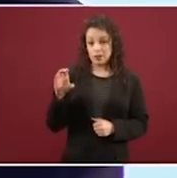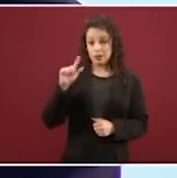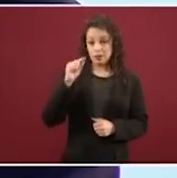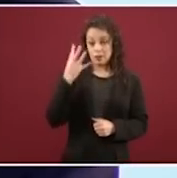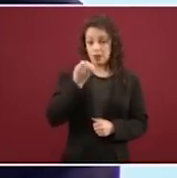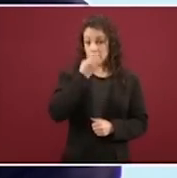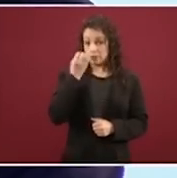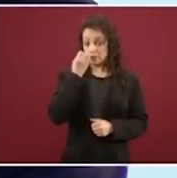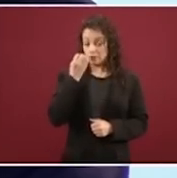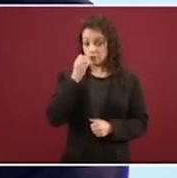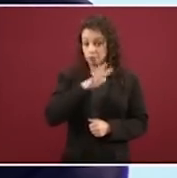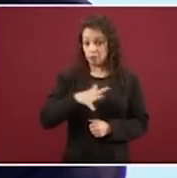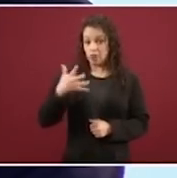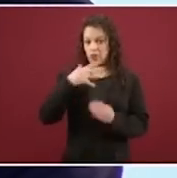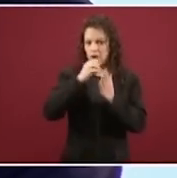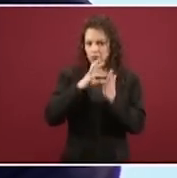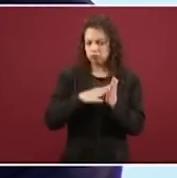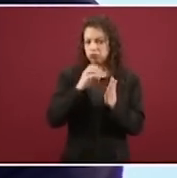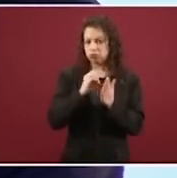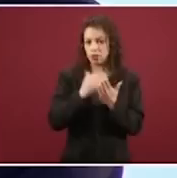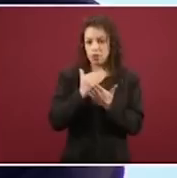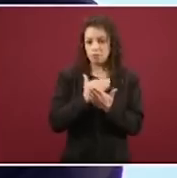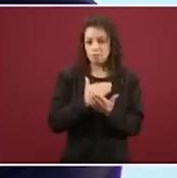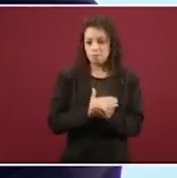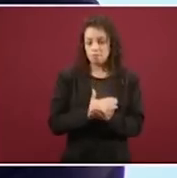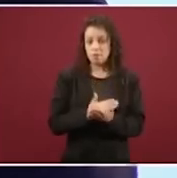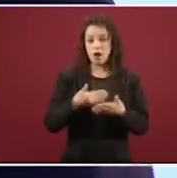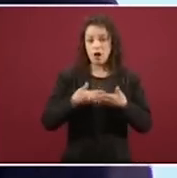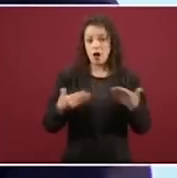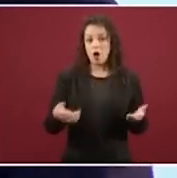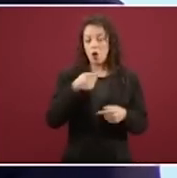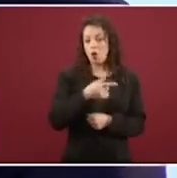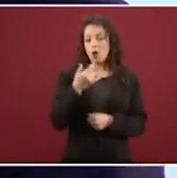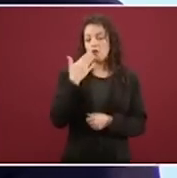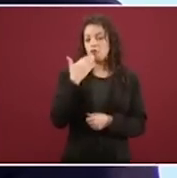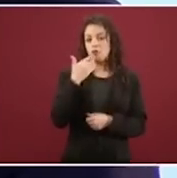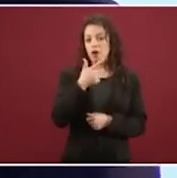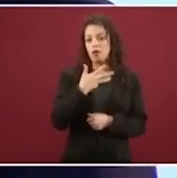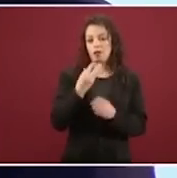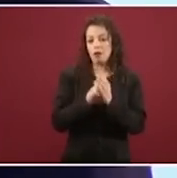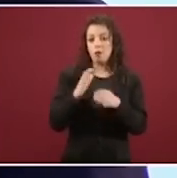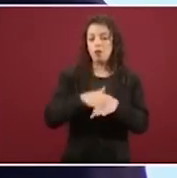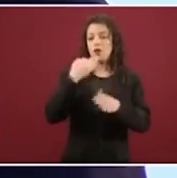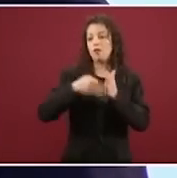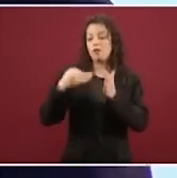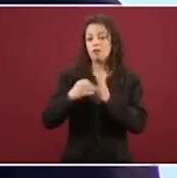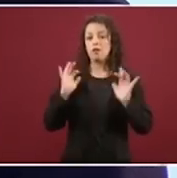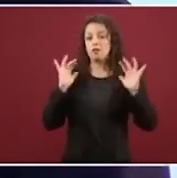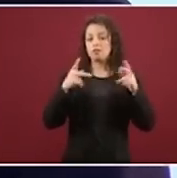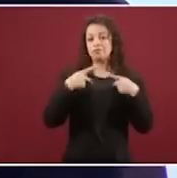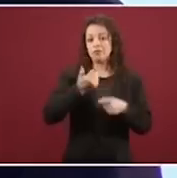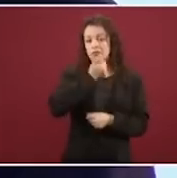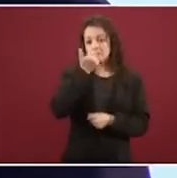974 escuelas que estaban registradas ya no están operando, principalmente por falta de alumnos, entre